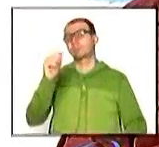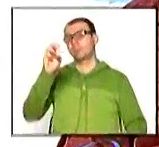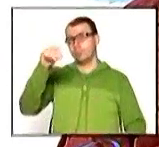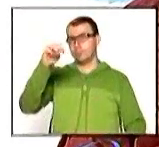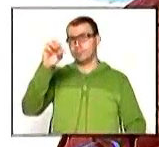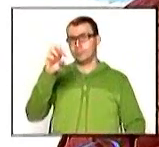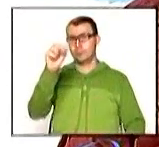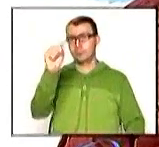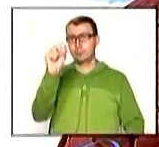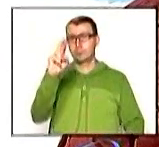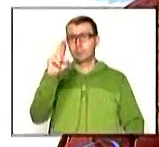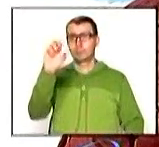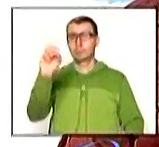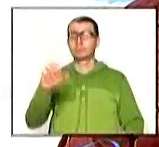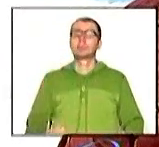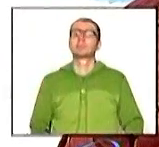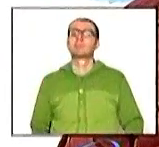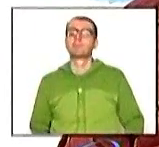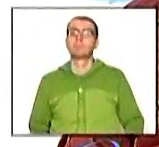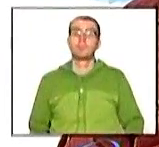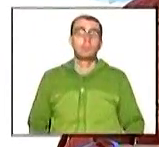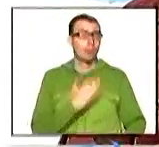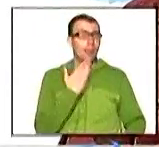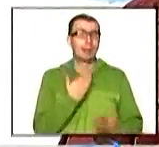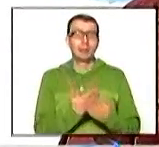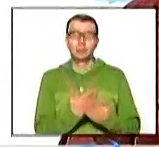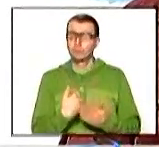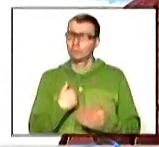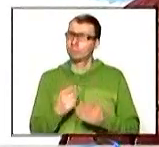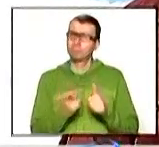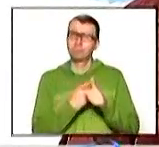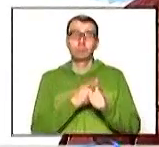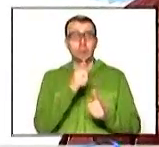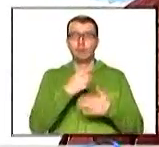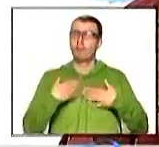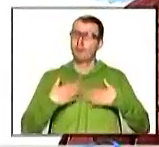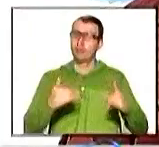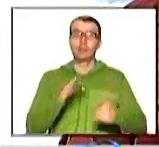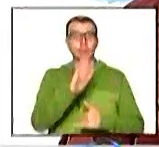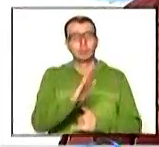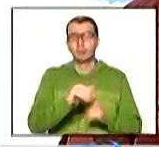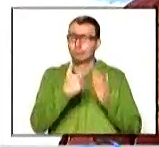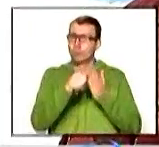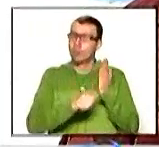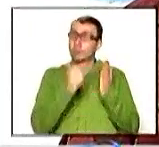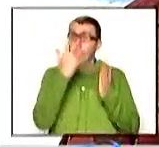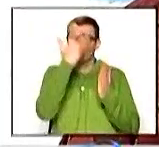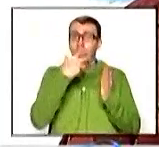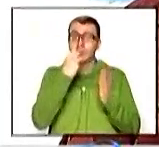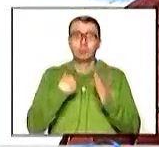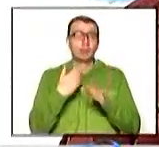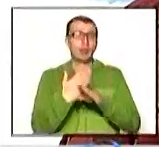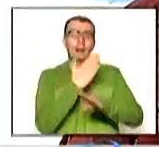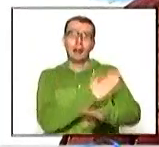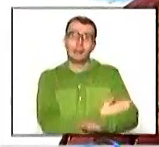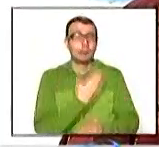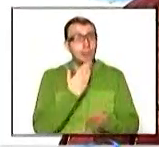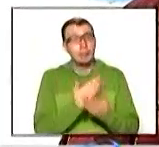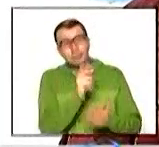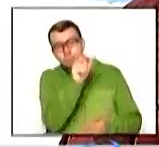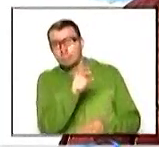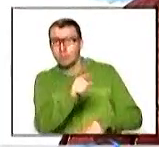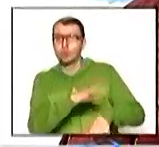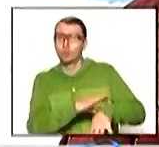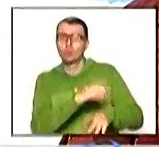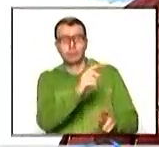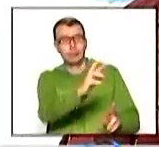Adelante. Muchas gracias. Primero que todo, para felicitarlos por este programa tan lindo y de antemano agradecerle al doctor por su